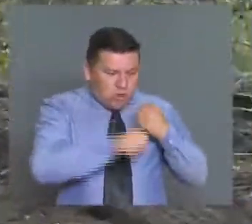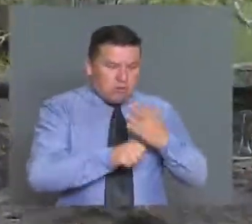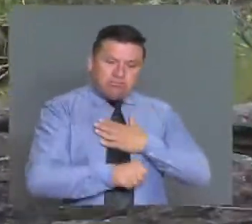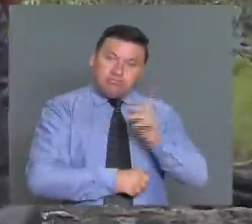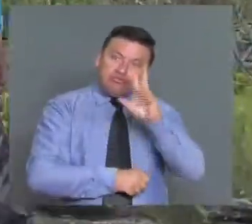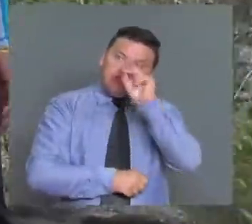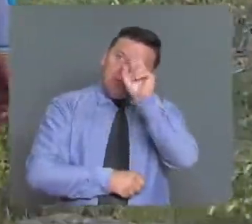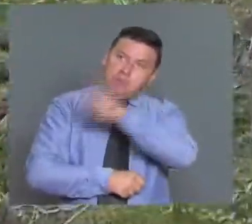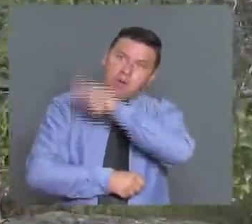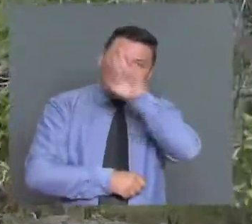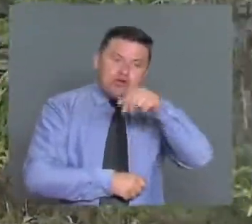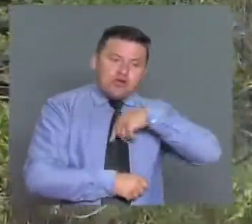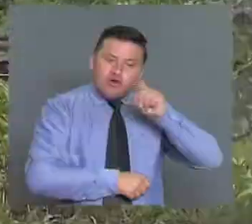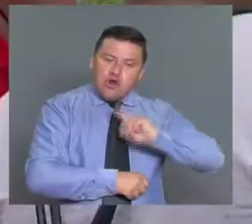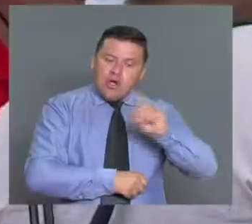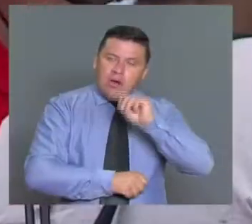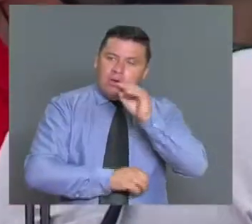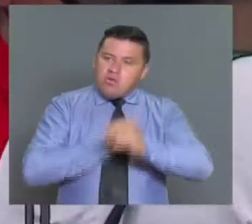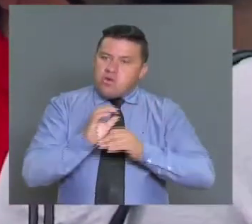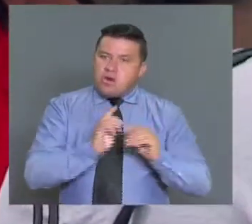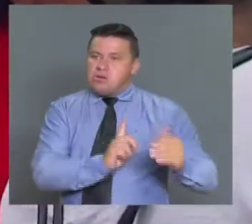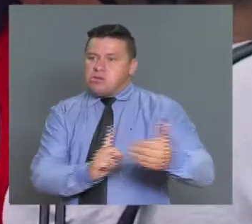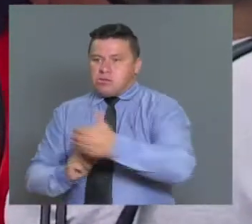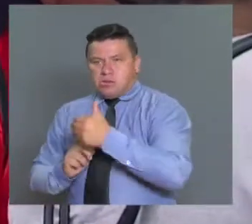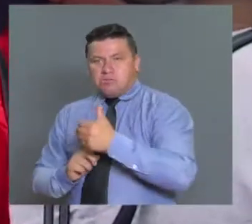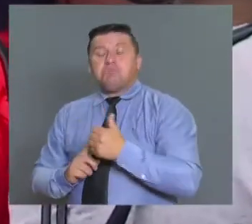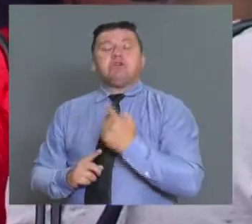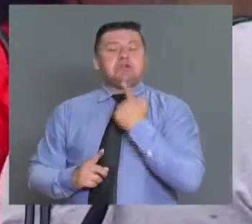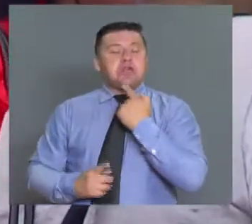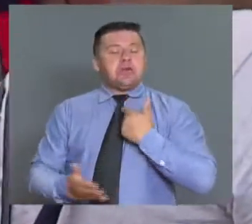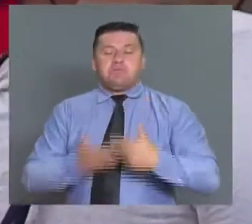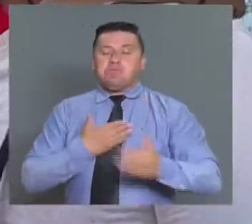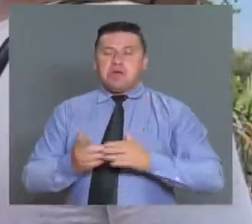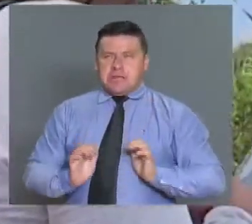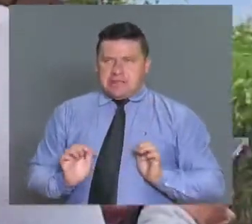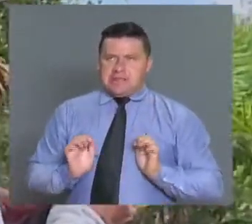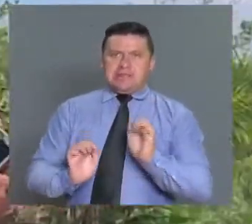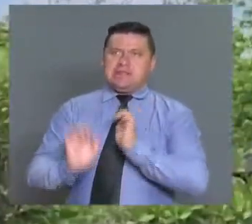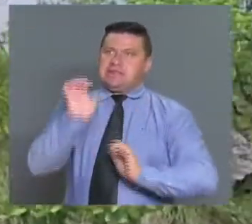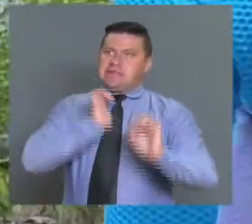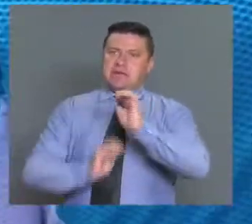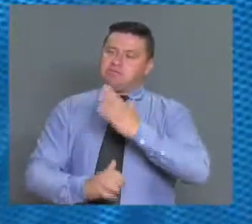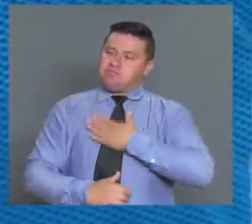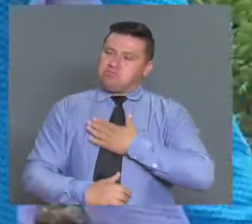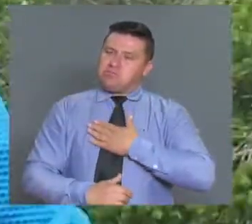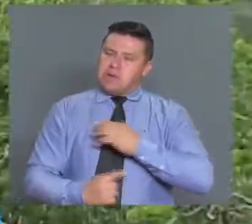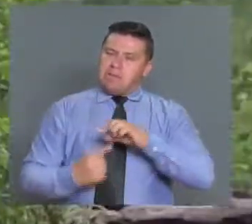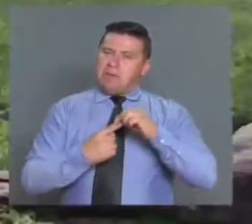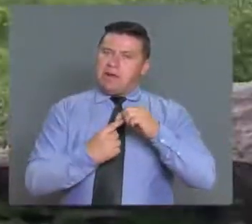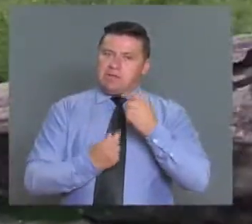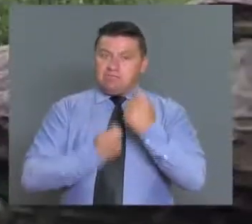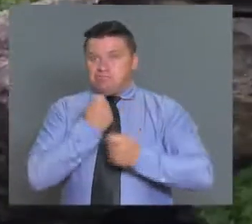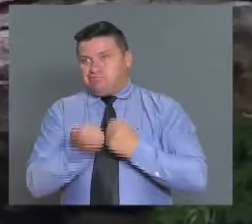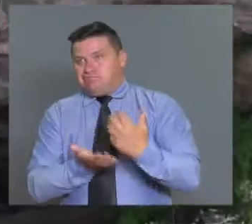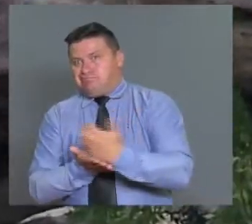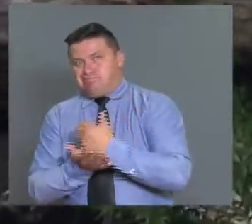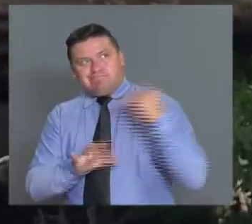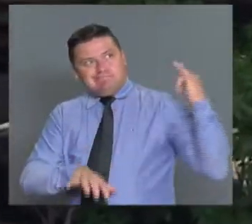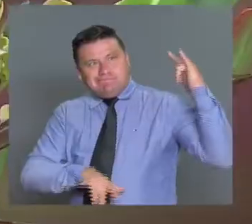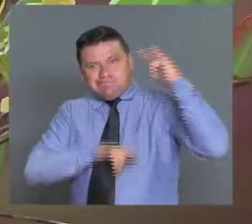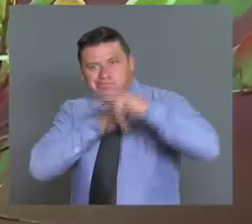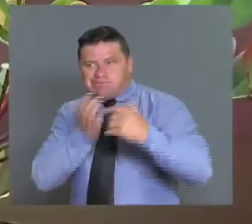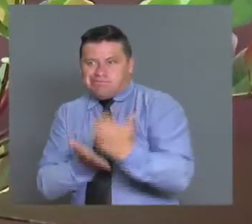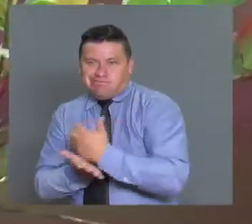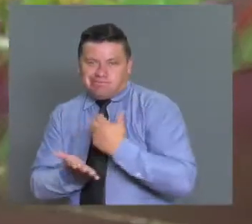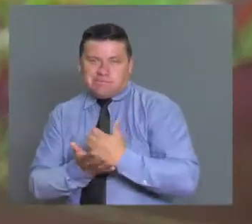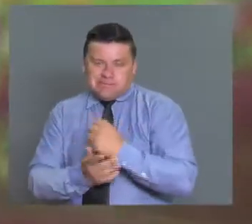rural y urbana lo han impedido y aseguran que seguirán defendiendo este lugar que lo consideran su principal fuente de la economía, incluso para